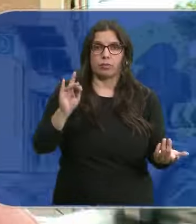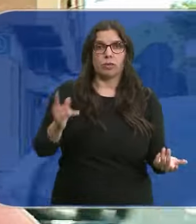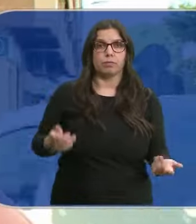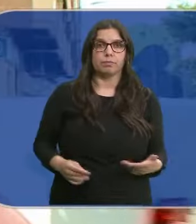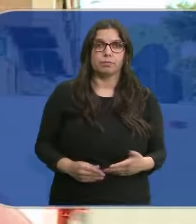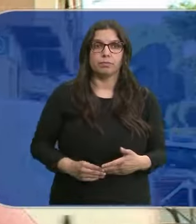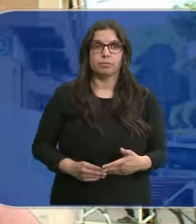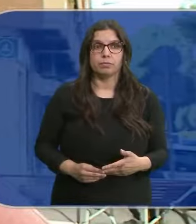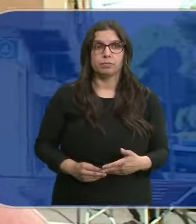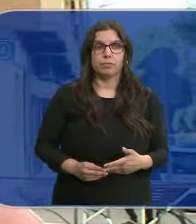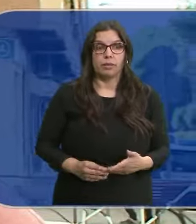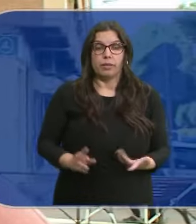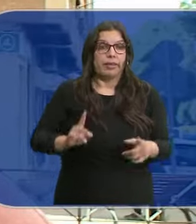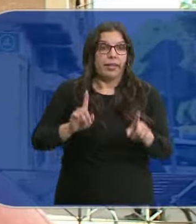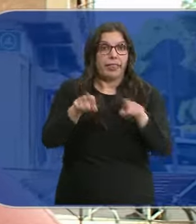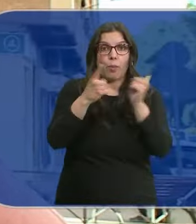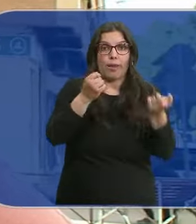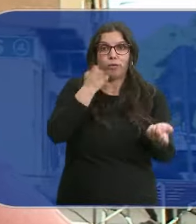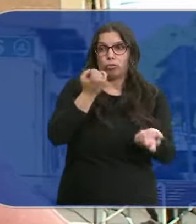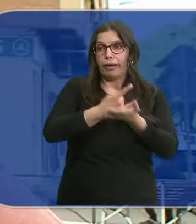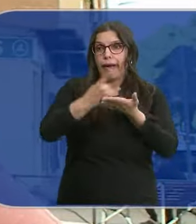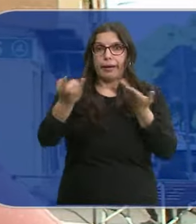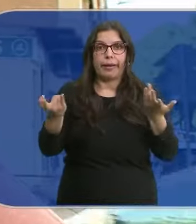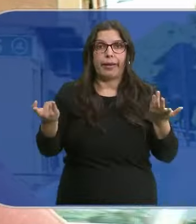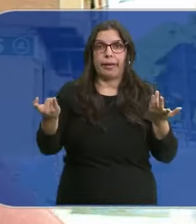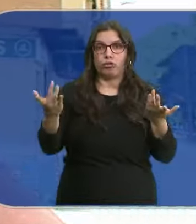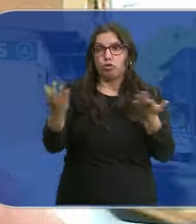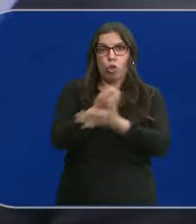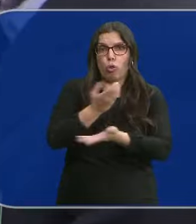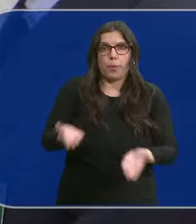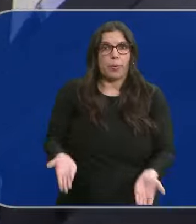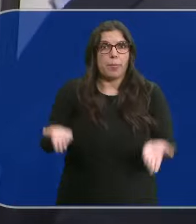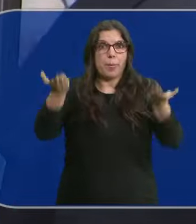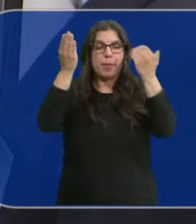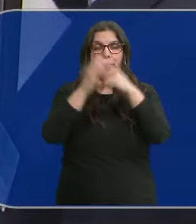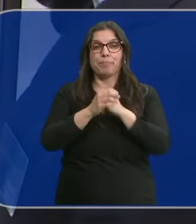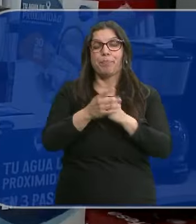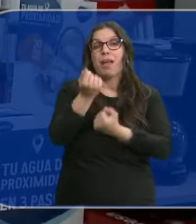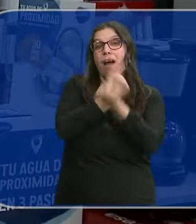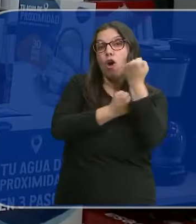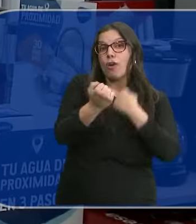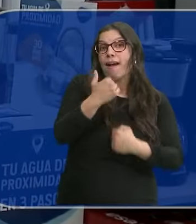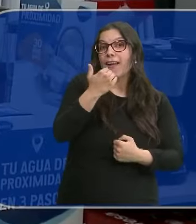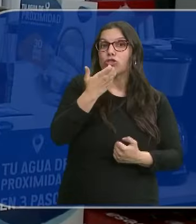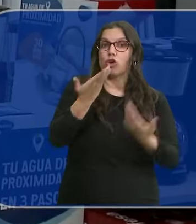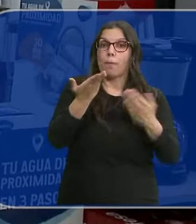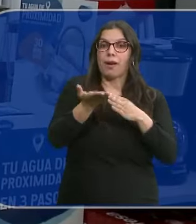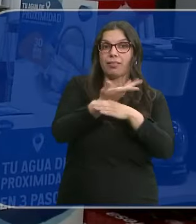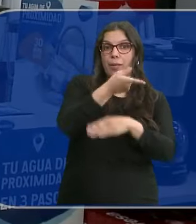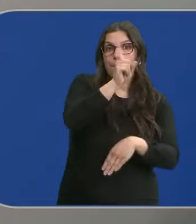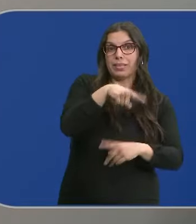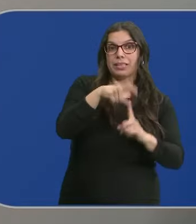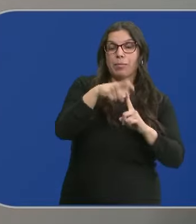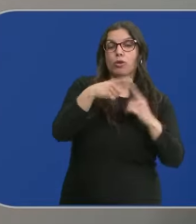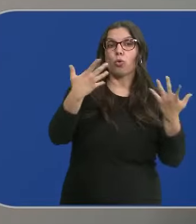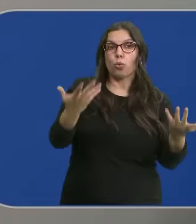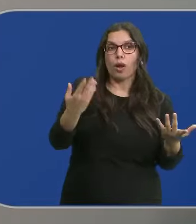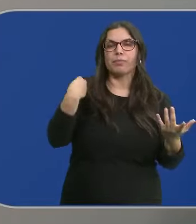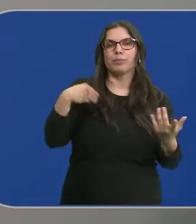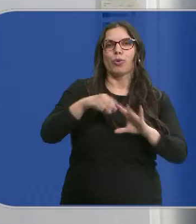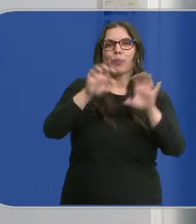que sí. Pero da igual que sea fruta, carnes, lo que sea. Donde sí que podemos ahorrar con respecto a mayo es en los